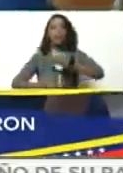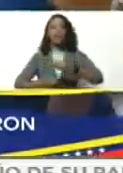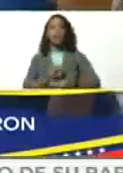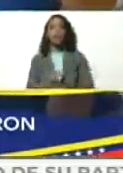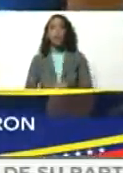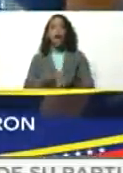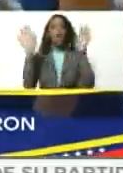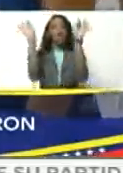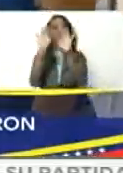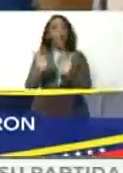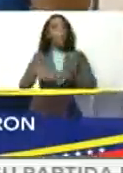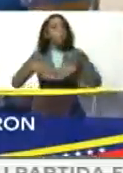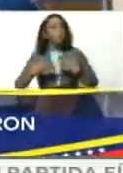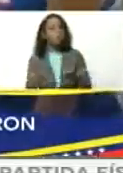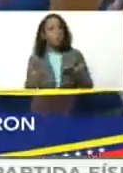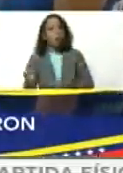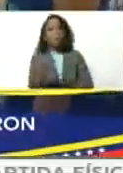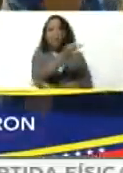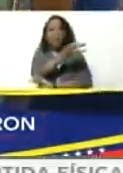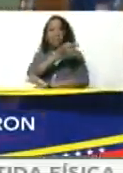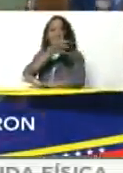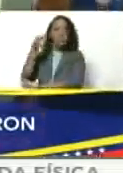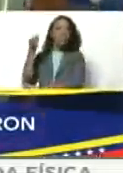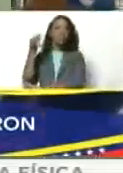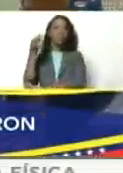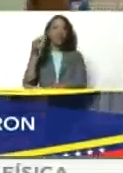de manera perfecta.